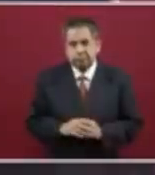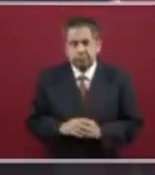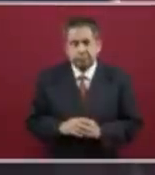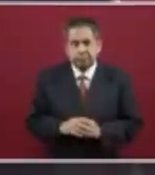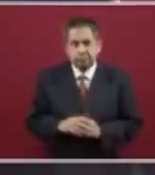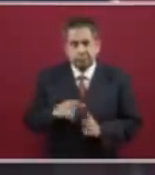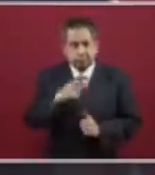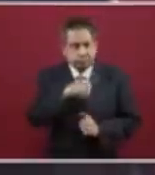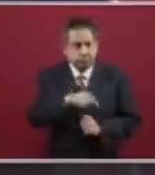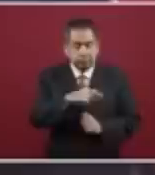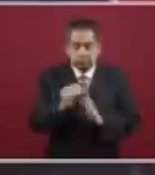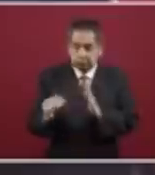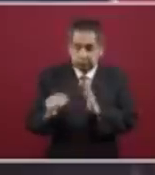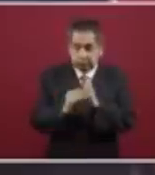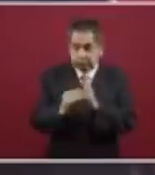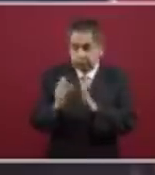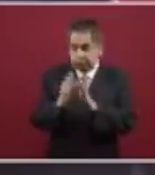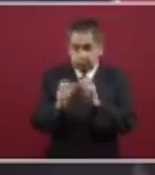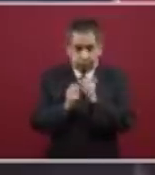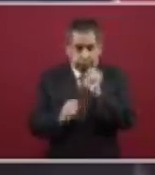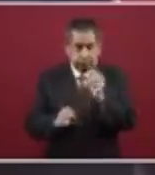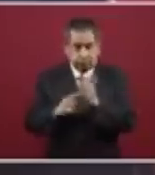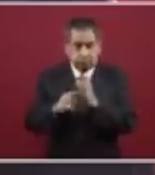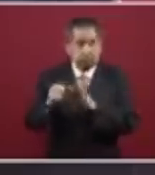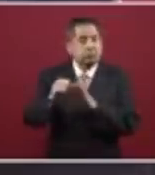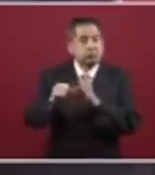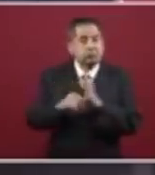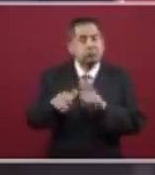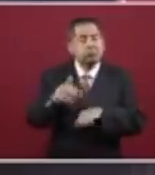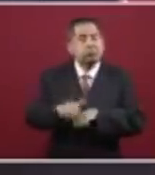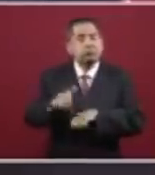está en la Constitución, en el artículo